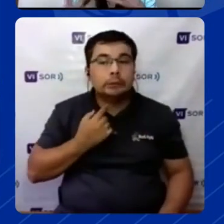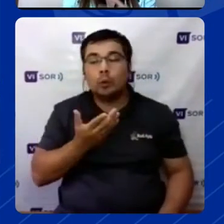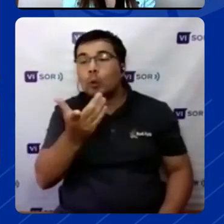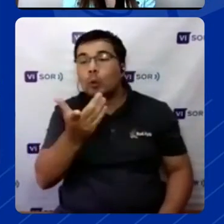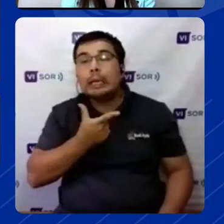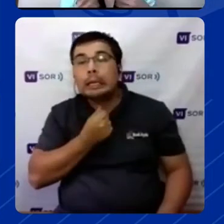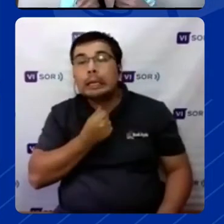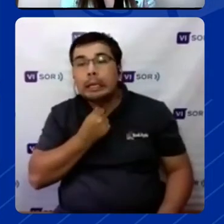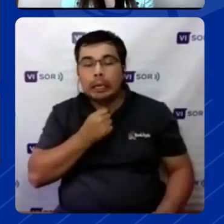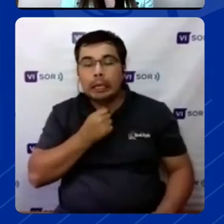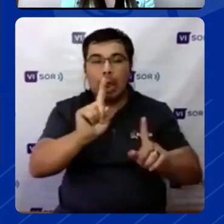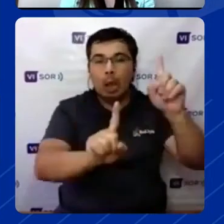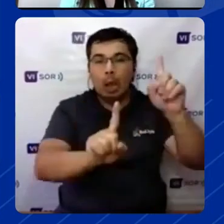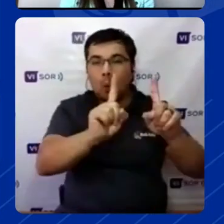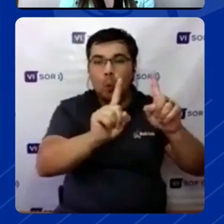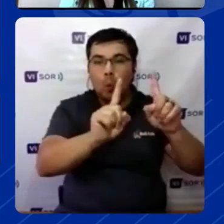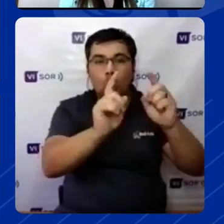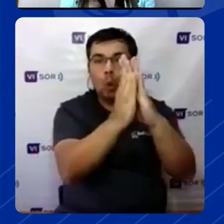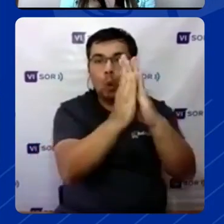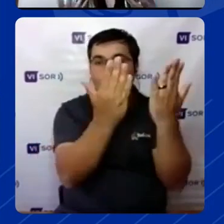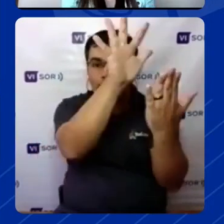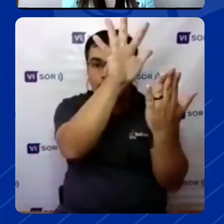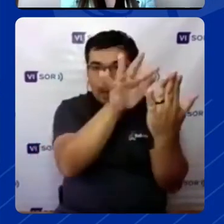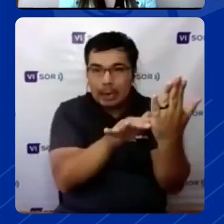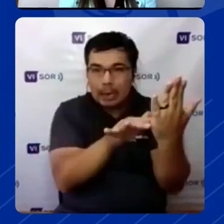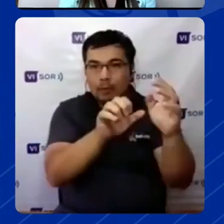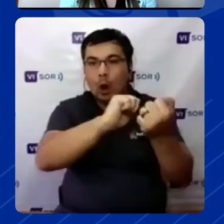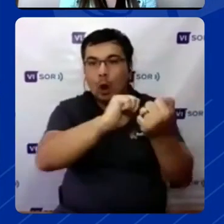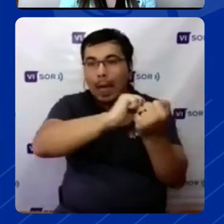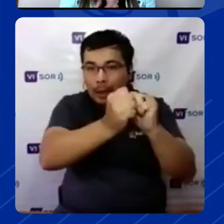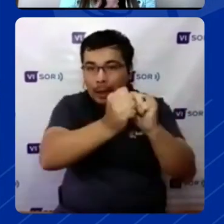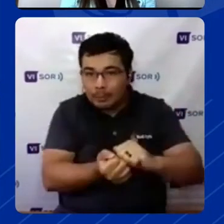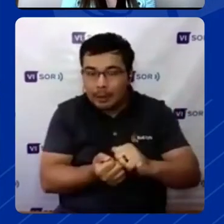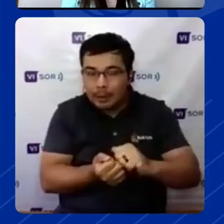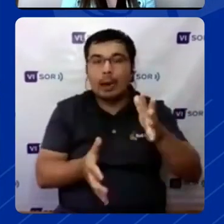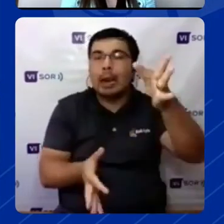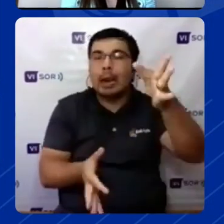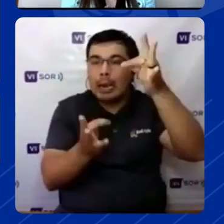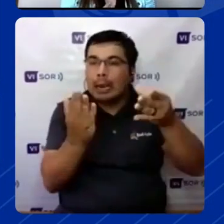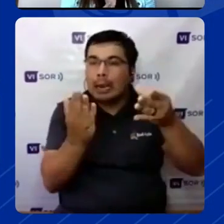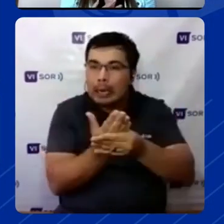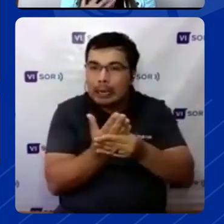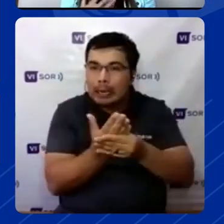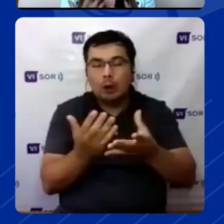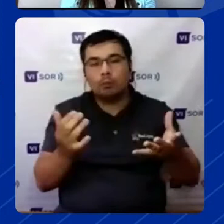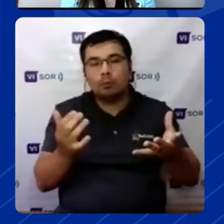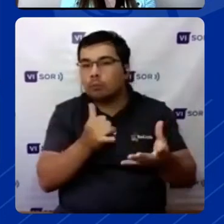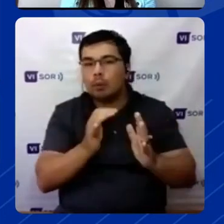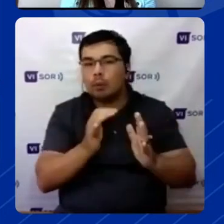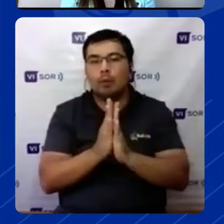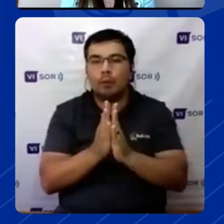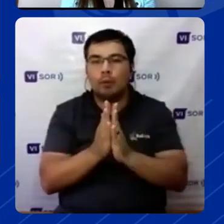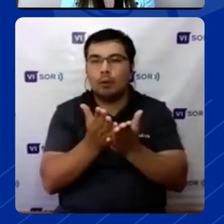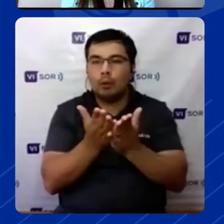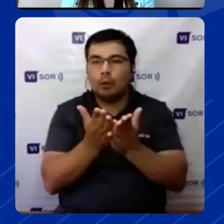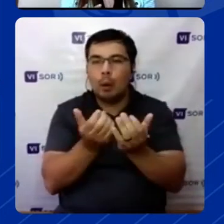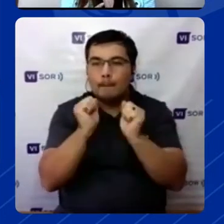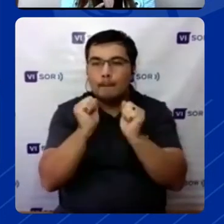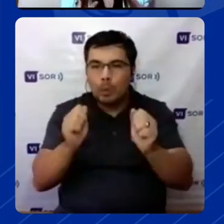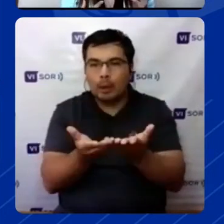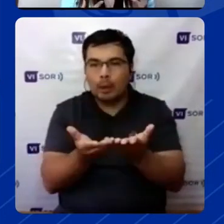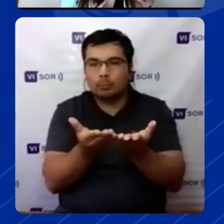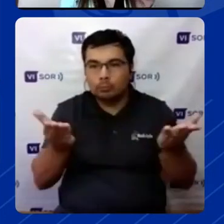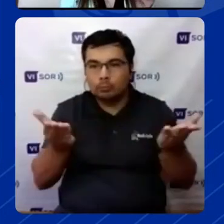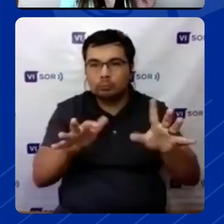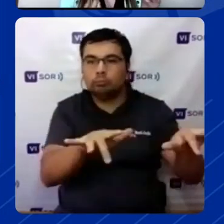algún texto, documento, guiones, nos escriban, pueden contactarse con Jimena y Sedetti en el